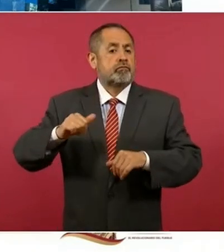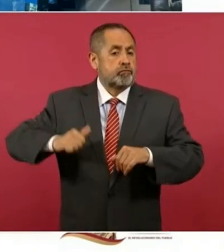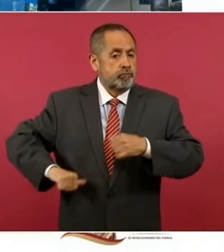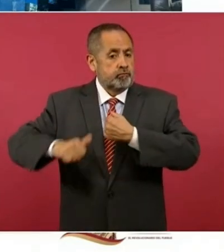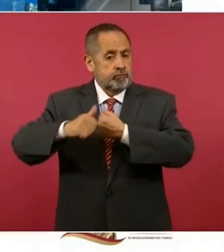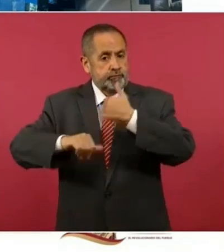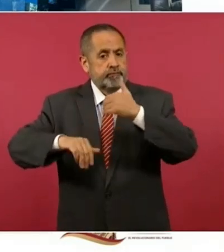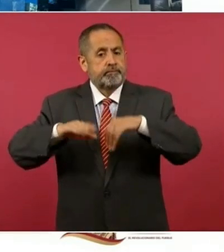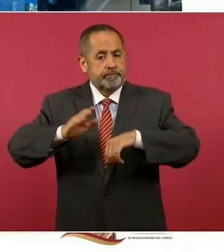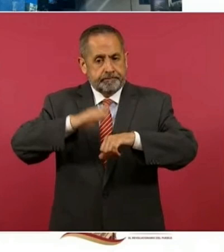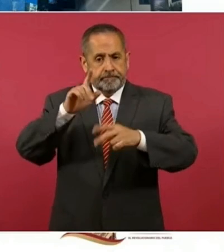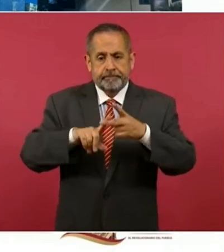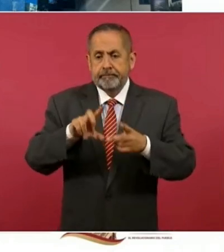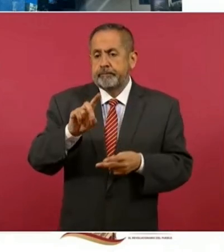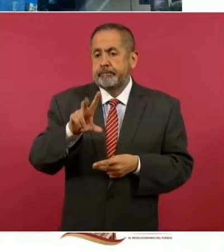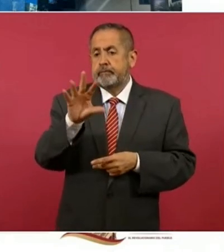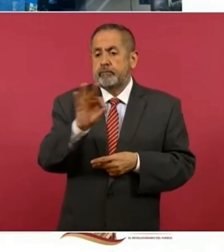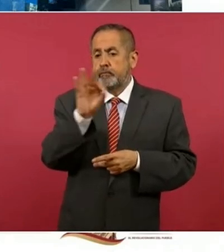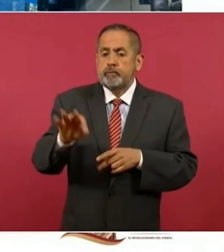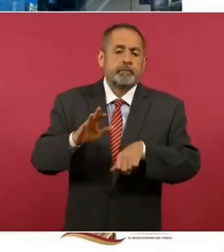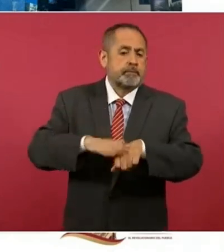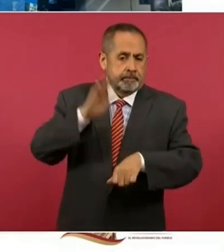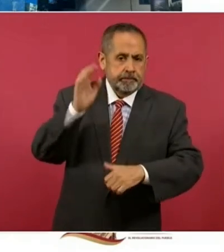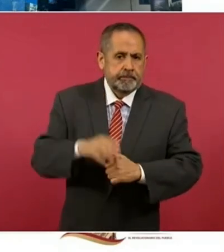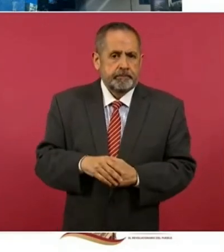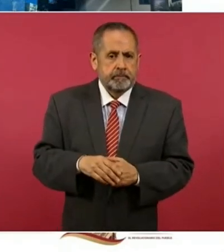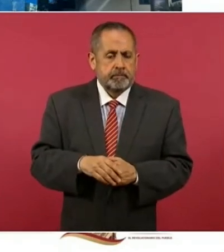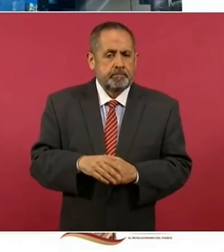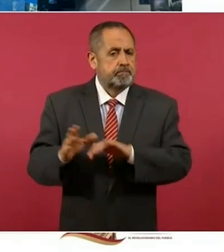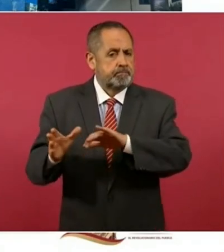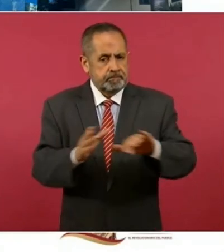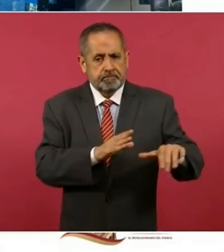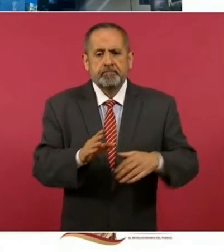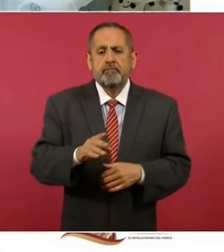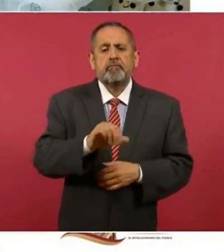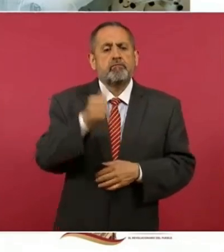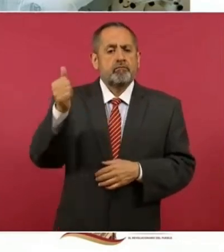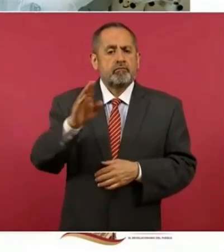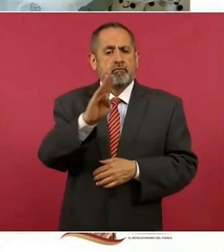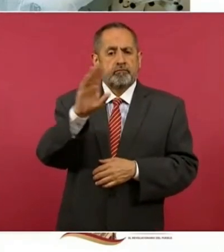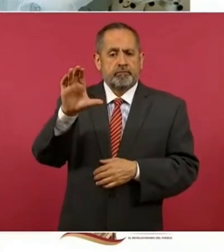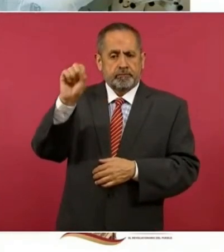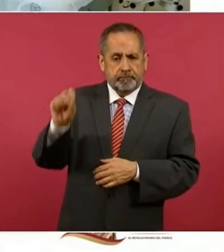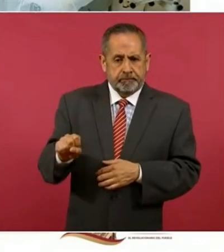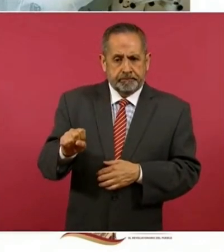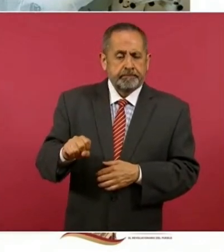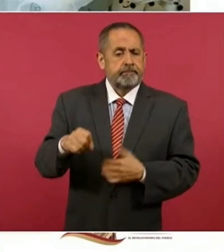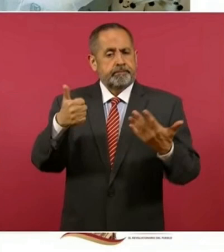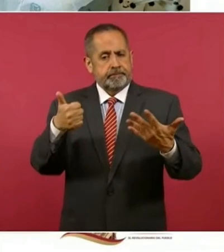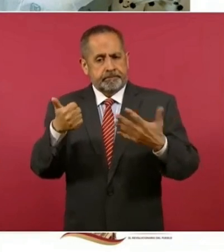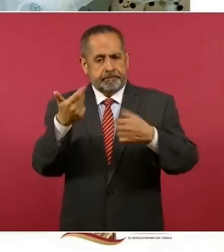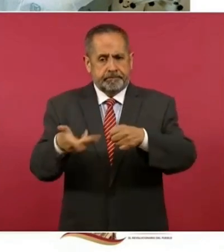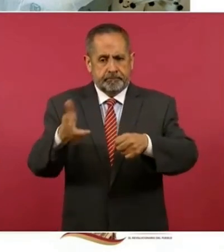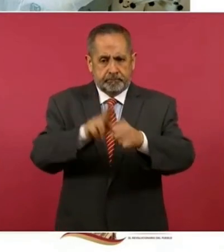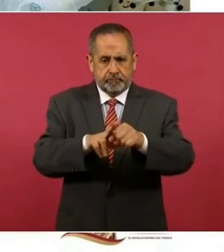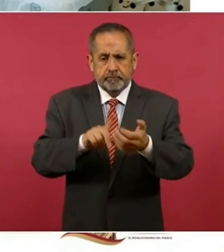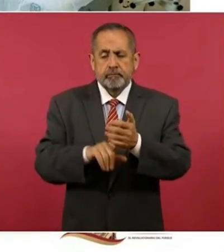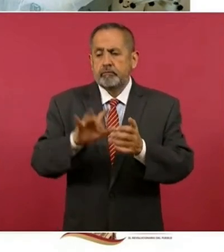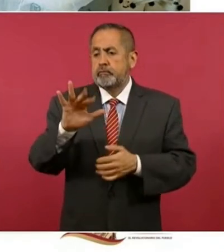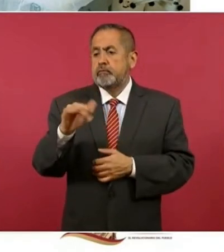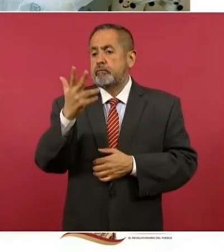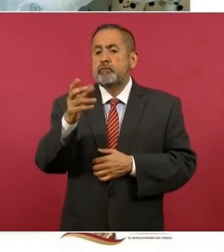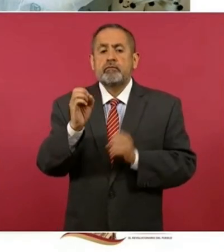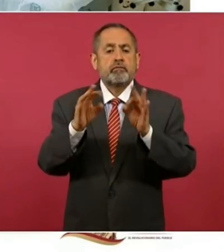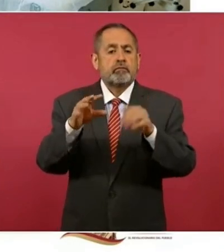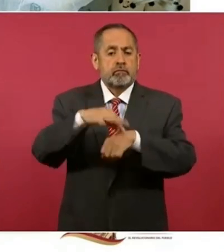más partos. El siguiente estado es Baja California Sur, en donde operamos en 6 hospitales y 58 centros de